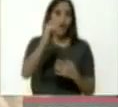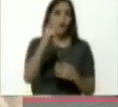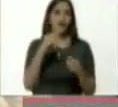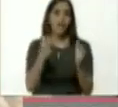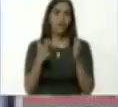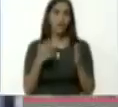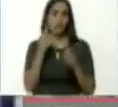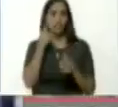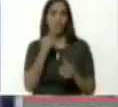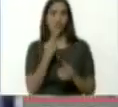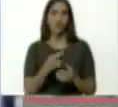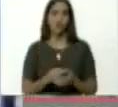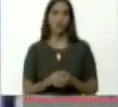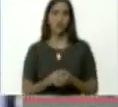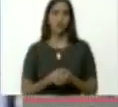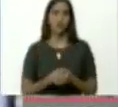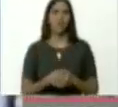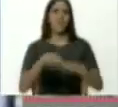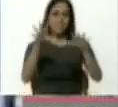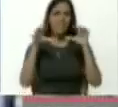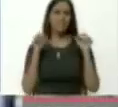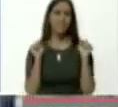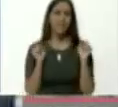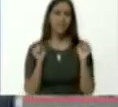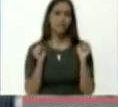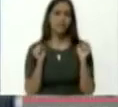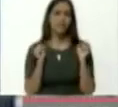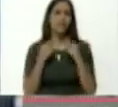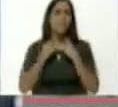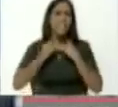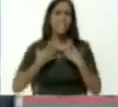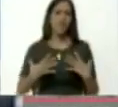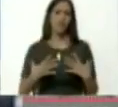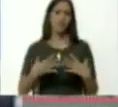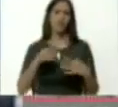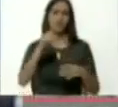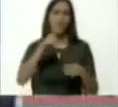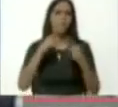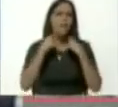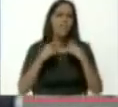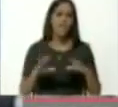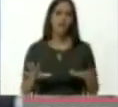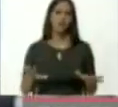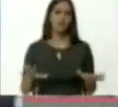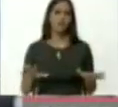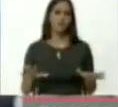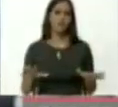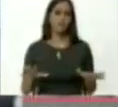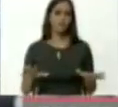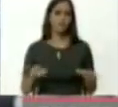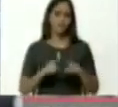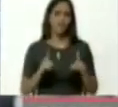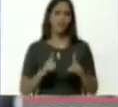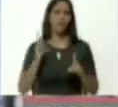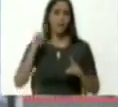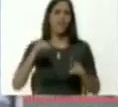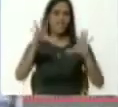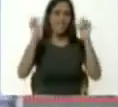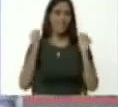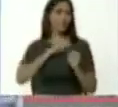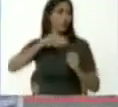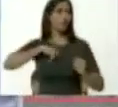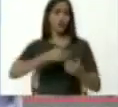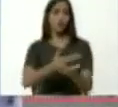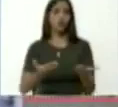a ver lo que dijo. Entiendan que perdieron, que están derrotados. Pero